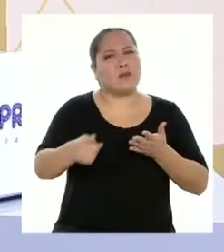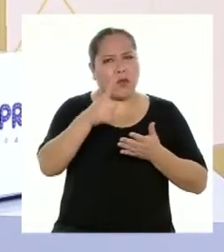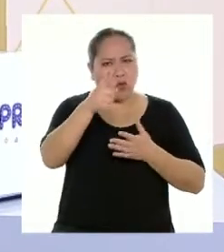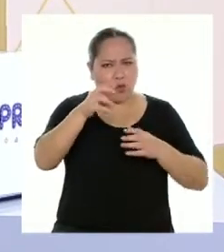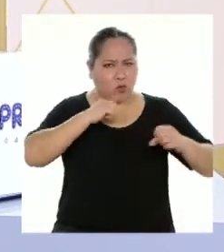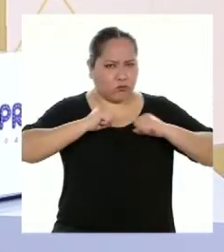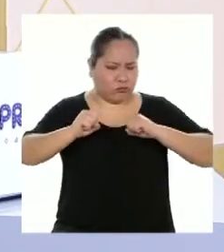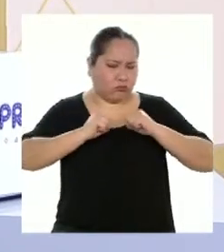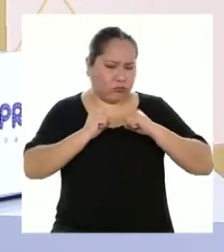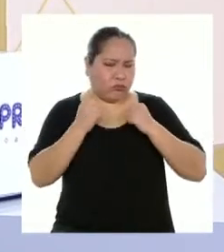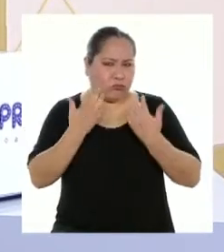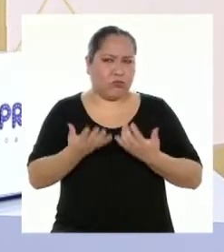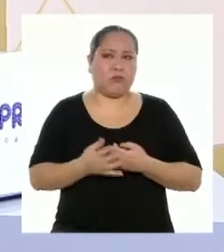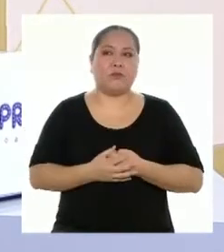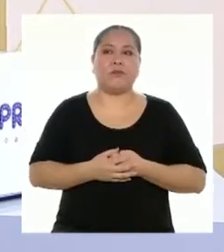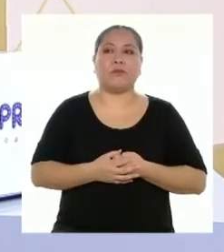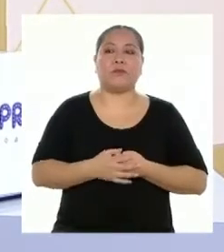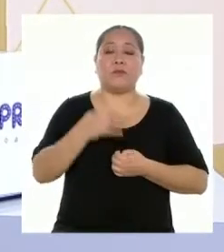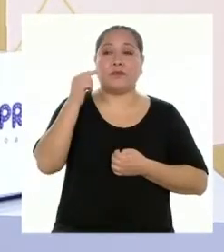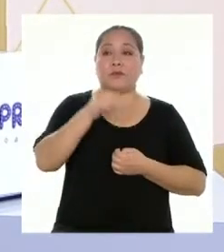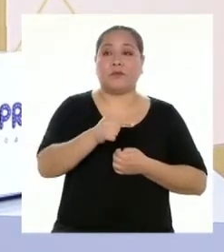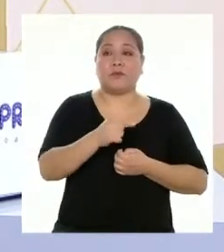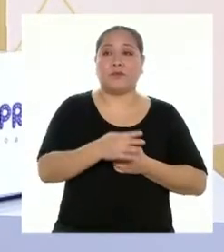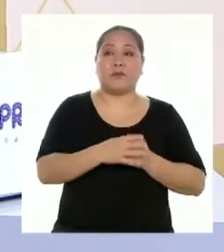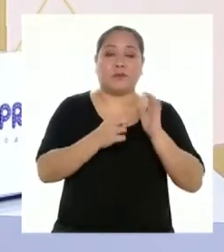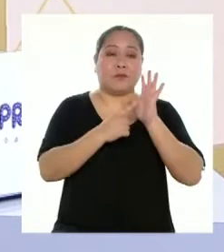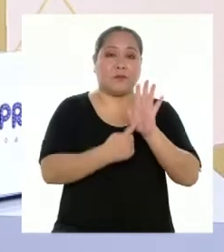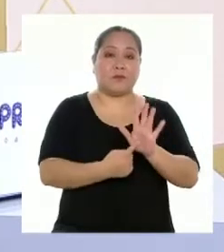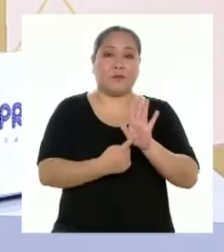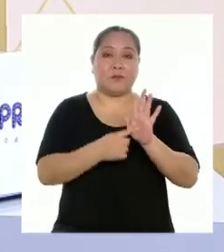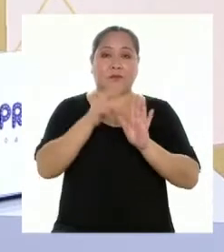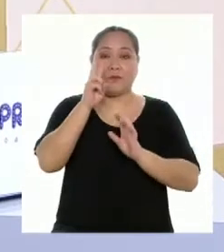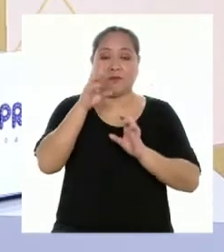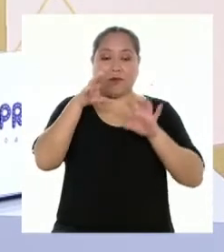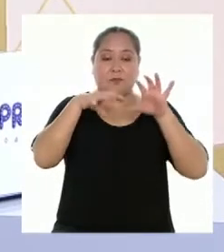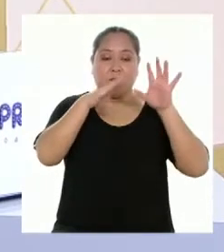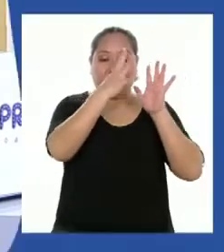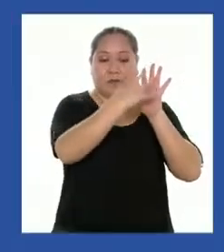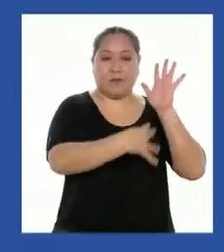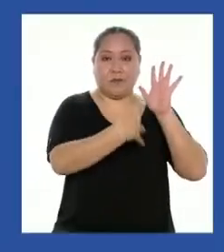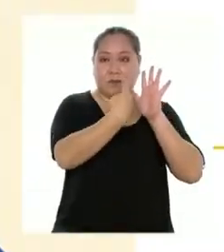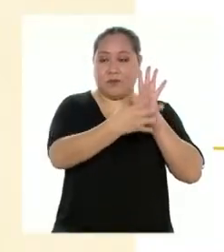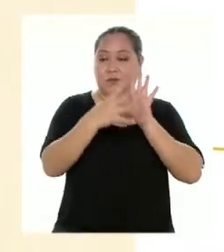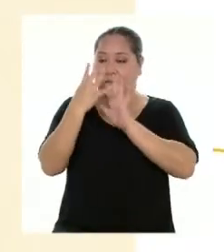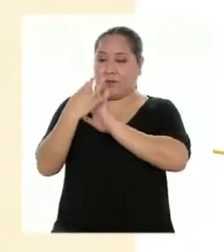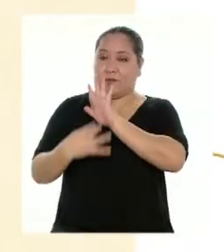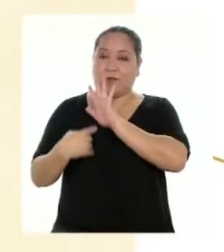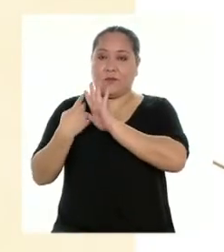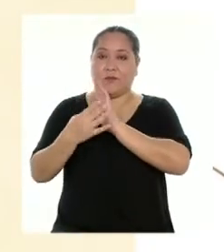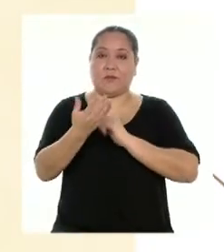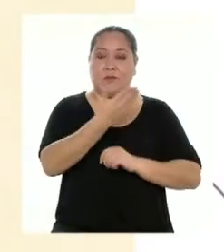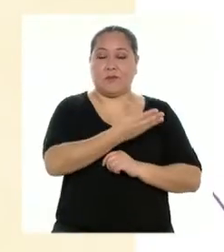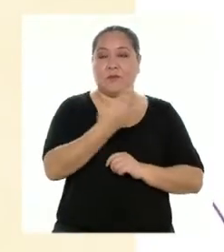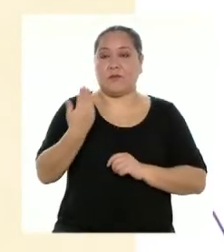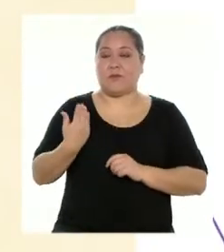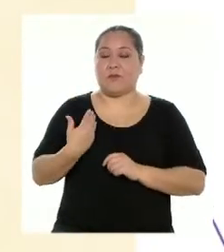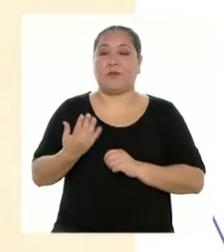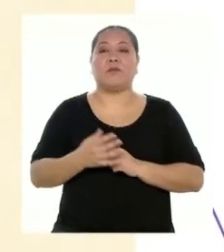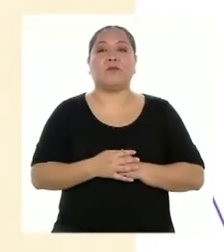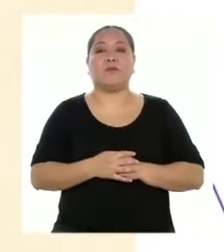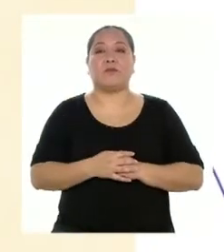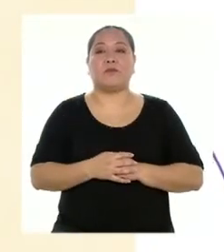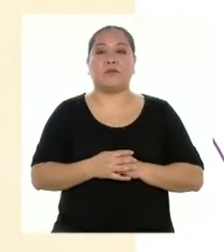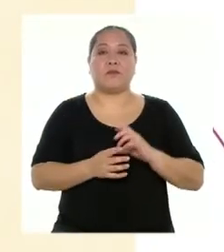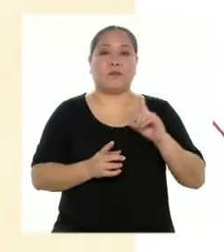una actividad física? Aquí tenemos las dos tablas, la de Pedro y la mía. En la primera categoría,